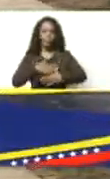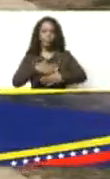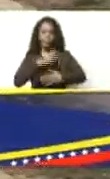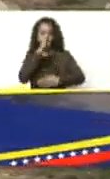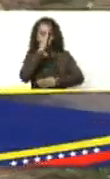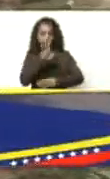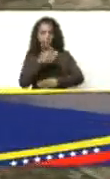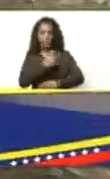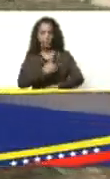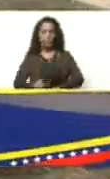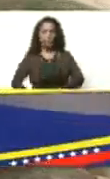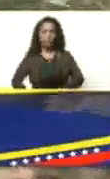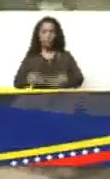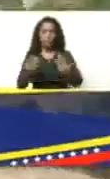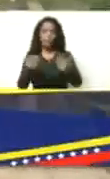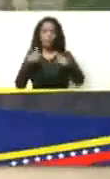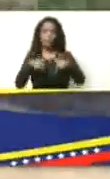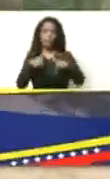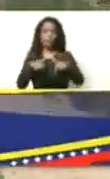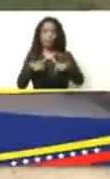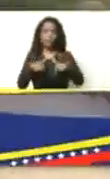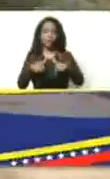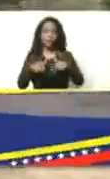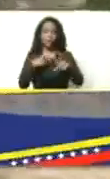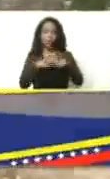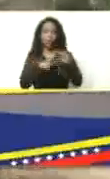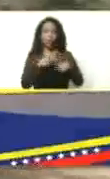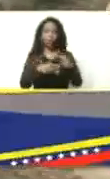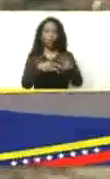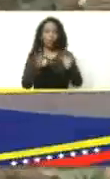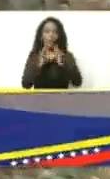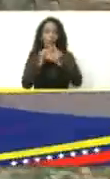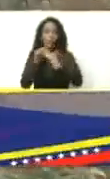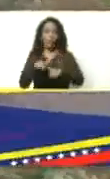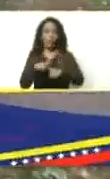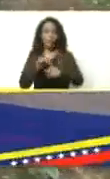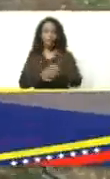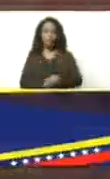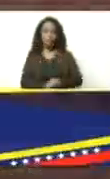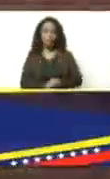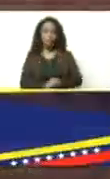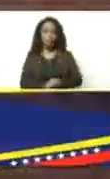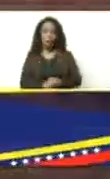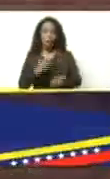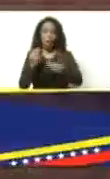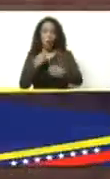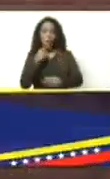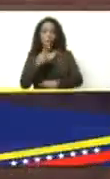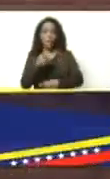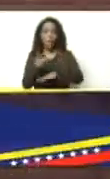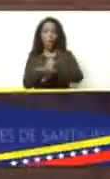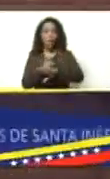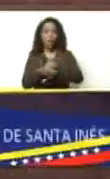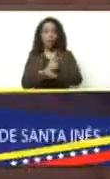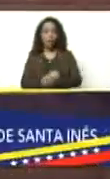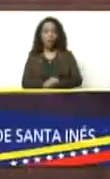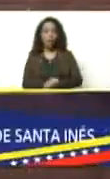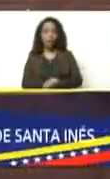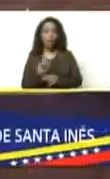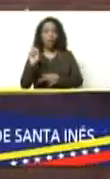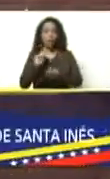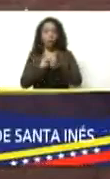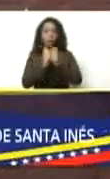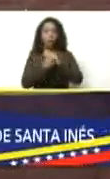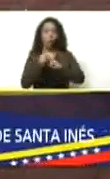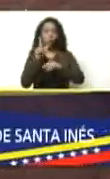usted, presidente, desde la unidad de producción familiar Bosque de Santa Inés, que como lo dice el gobernador, se ha convertido